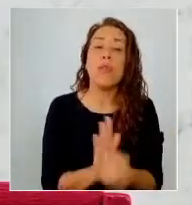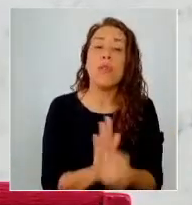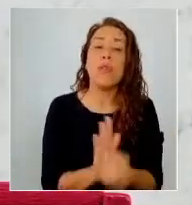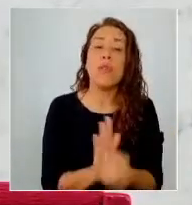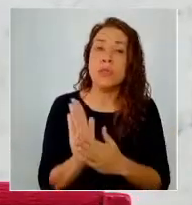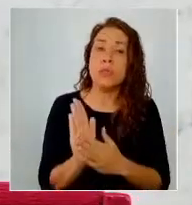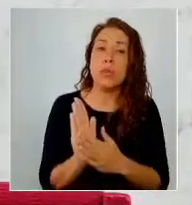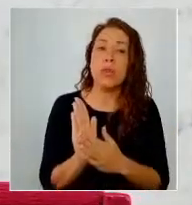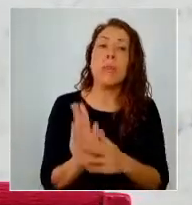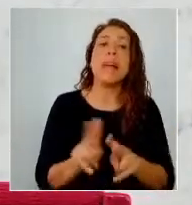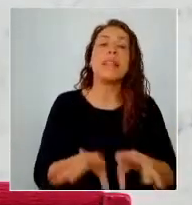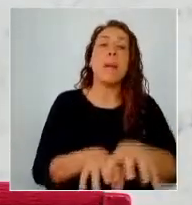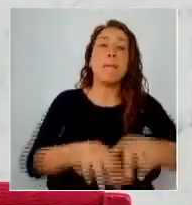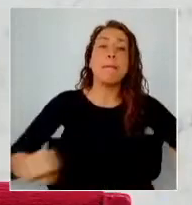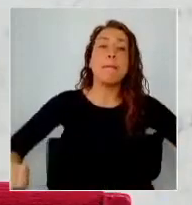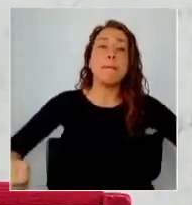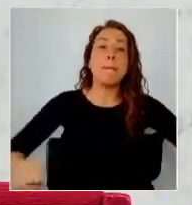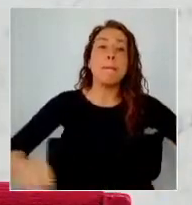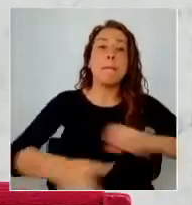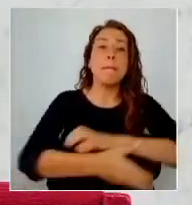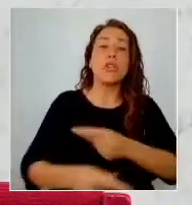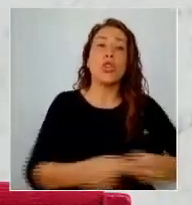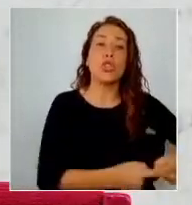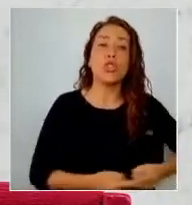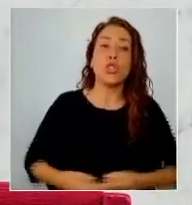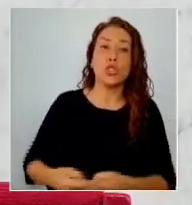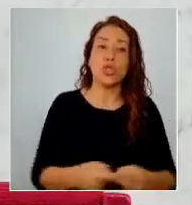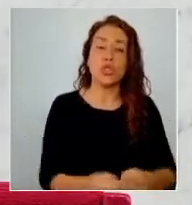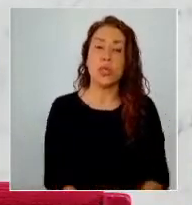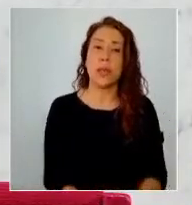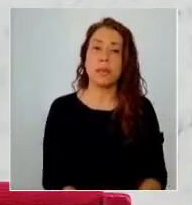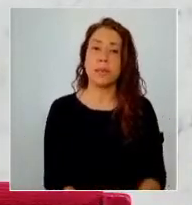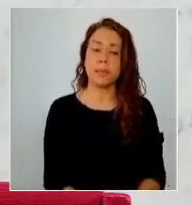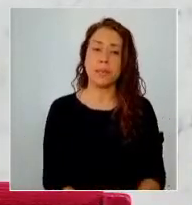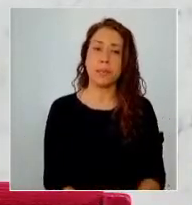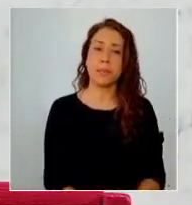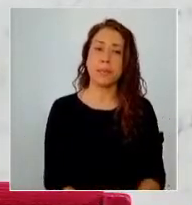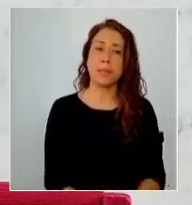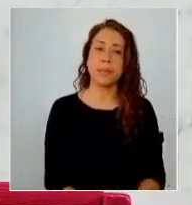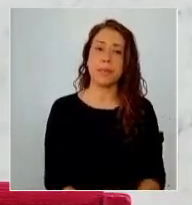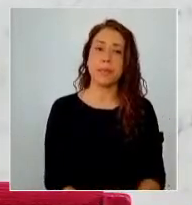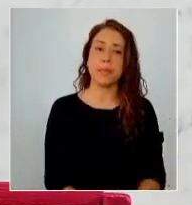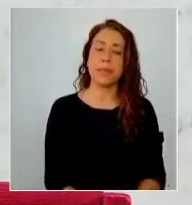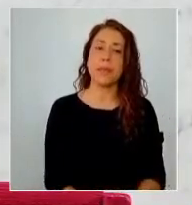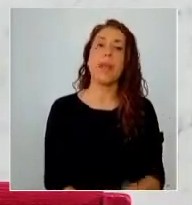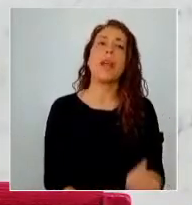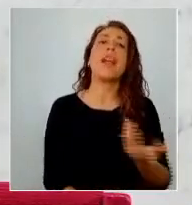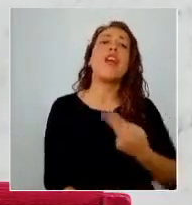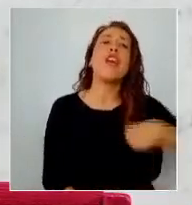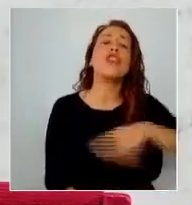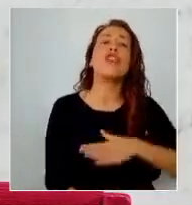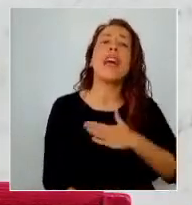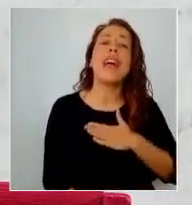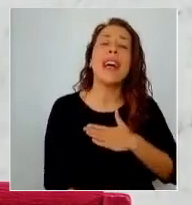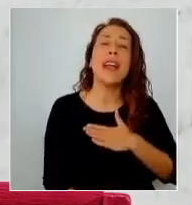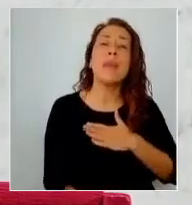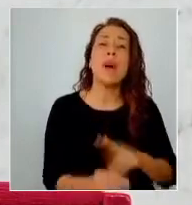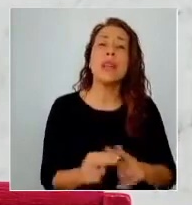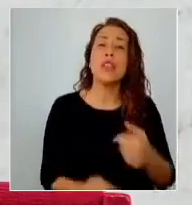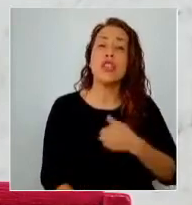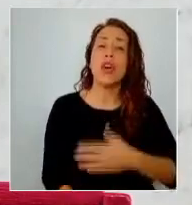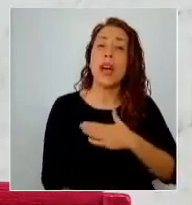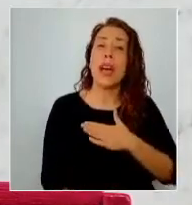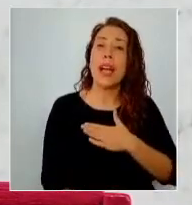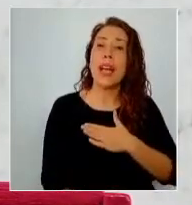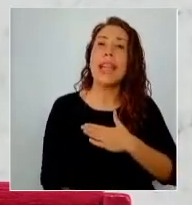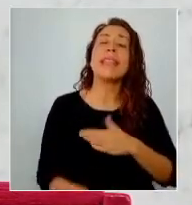pacto social base En otras palabras aquí lo que buscamos y por eso quise detenerme un minuto